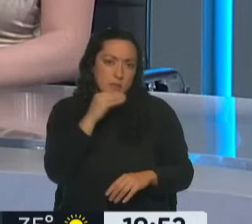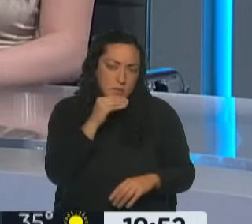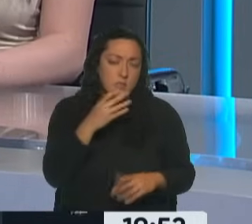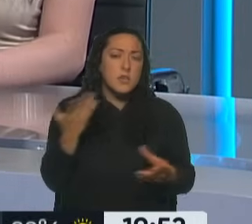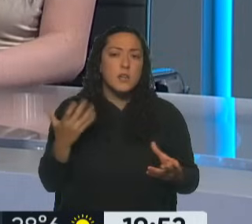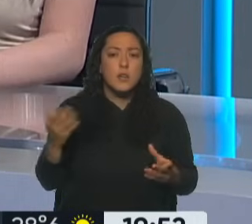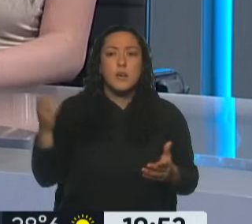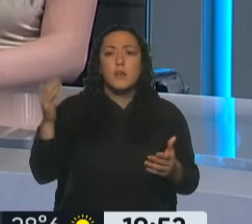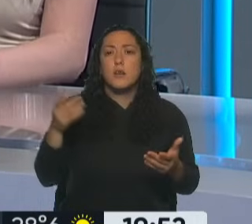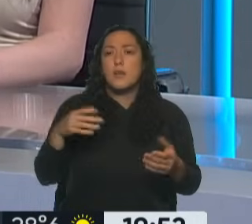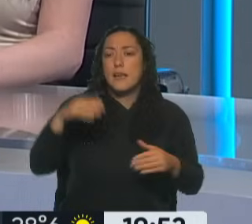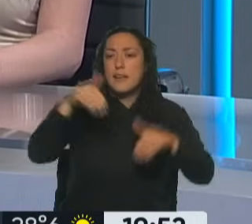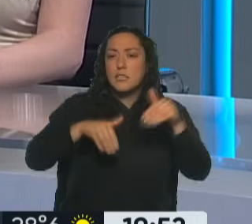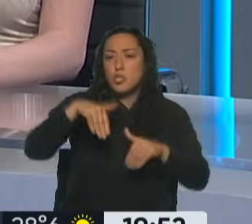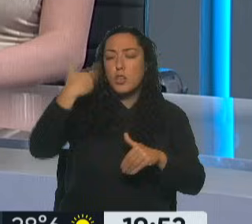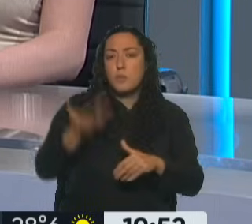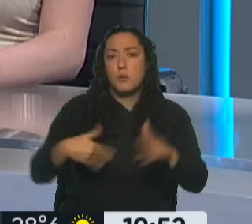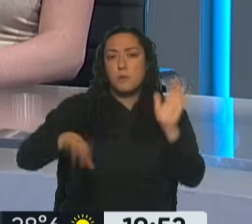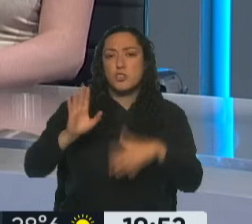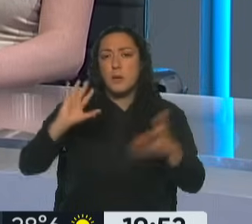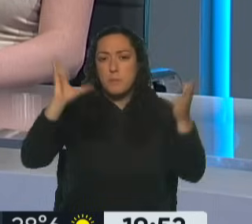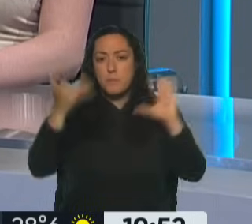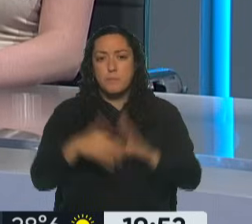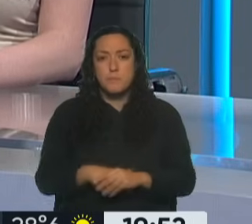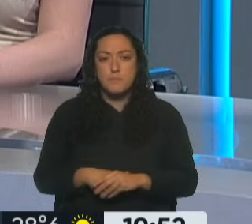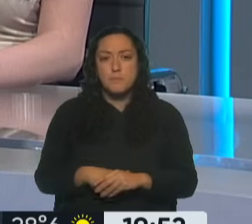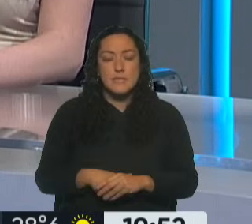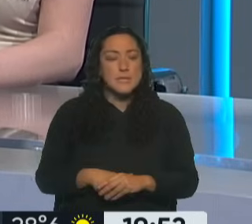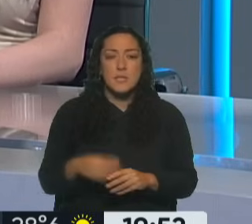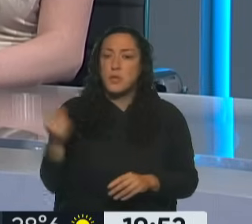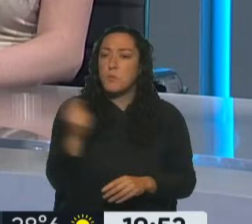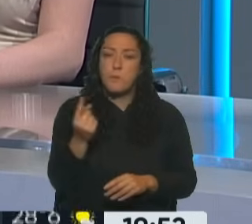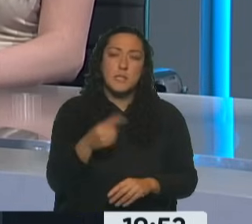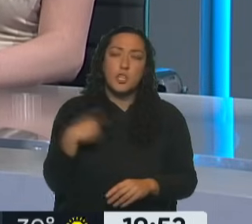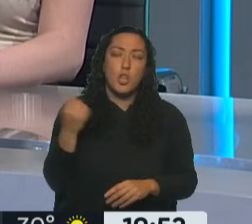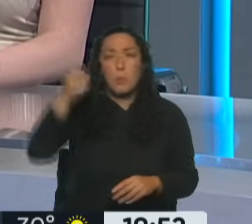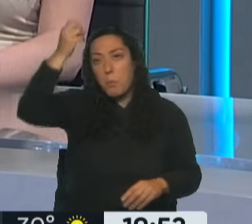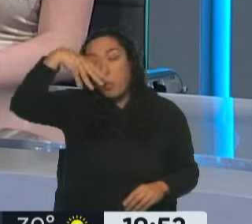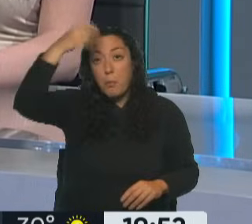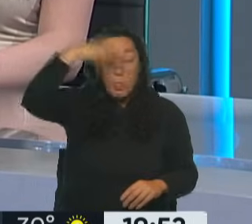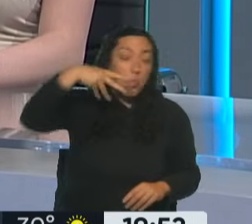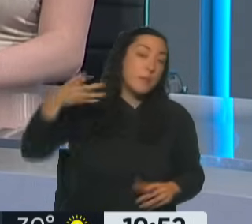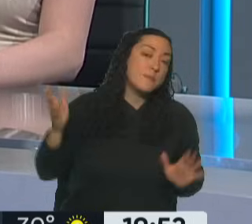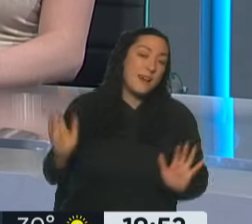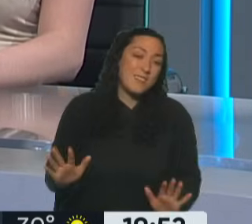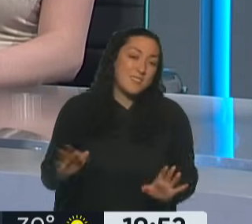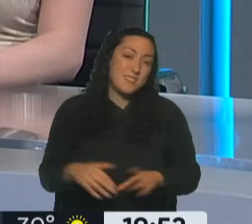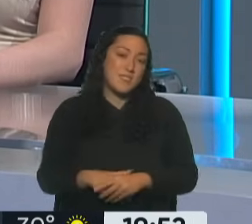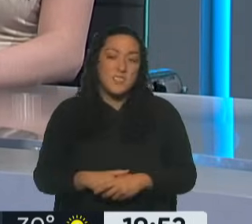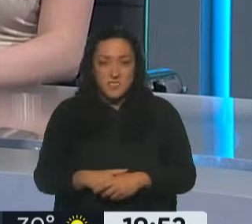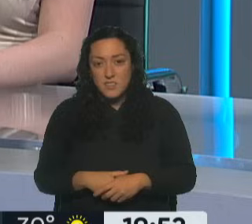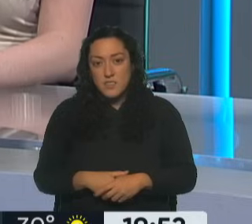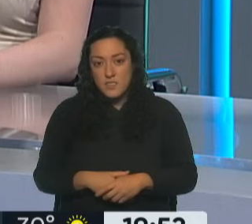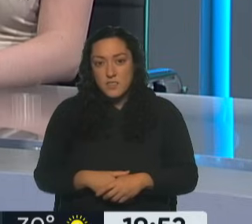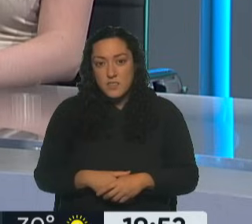cómo quedó pintado el mapa después de la elección? Cuando hay una ola, hay una ola. No, digamos, sí, la ola, creo que Se la ola lleva puesto alcanzó a